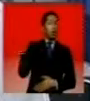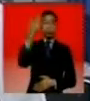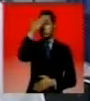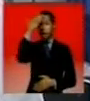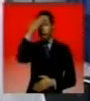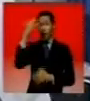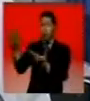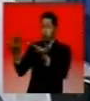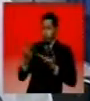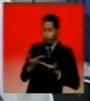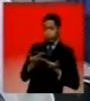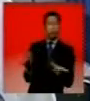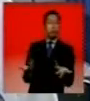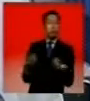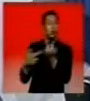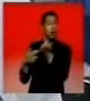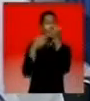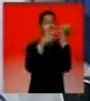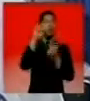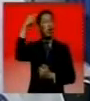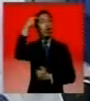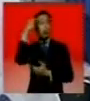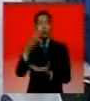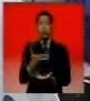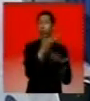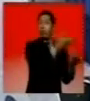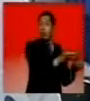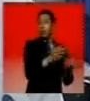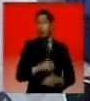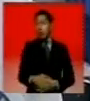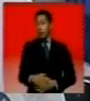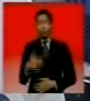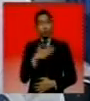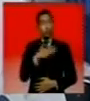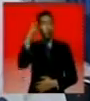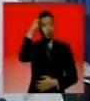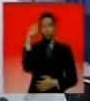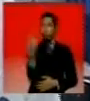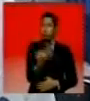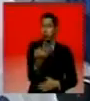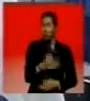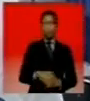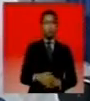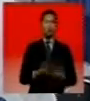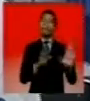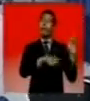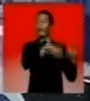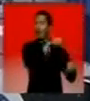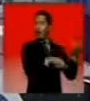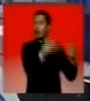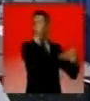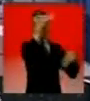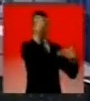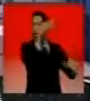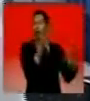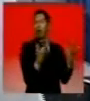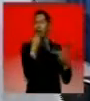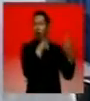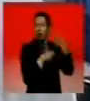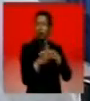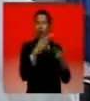reciben son recursos que el Estado les da y entienden, estoy seguro, con excepción de los politizados de siempre que hay ahí, que